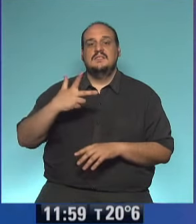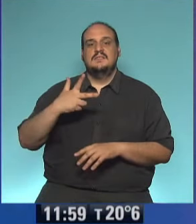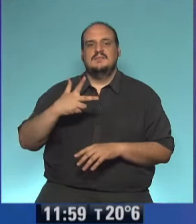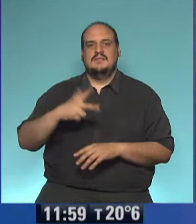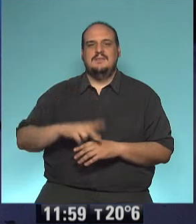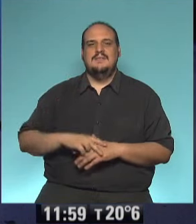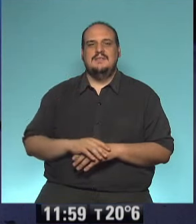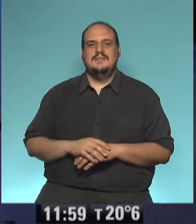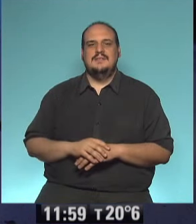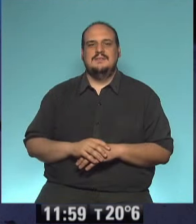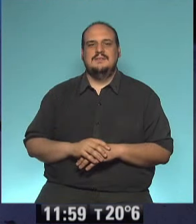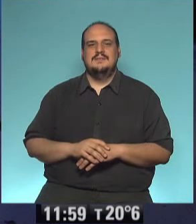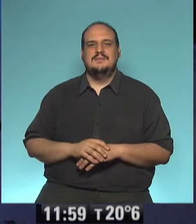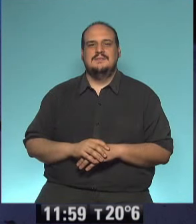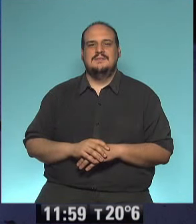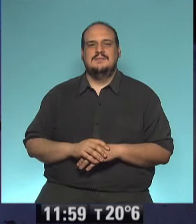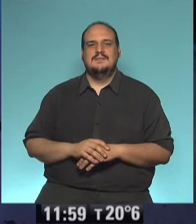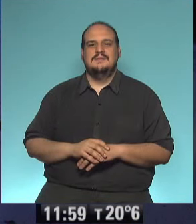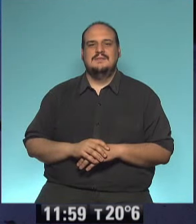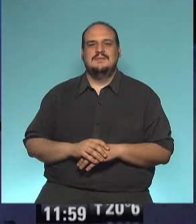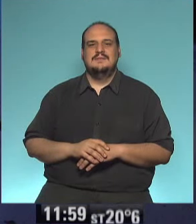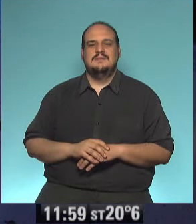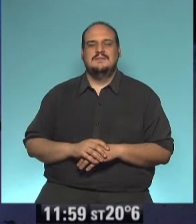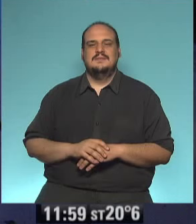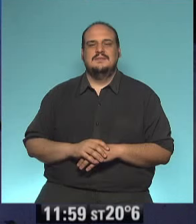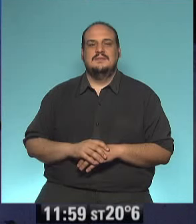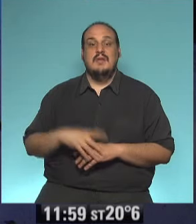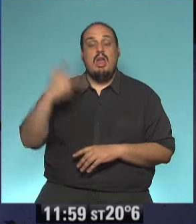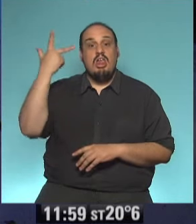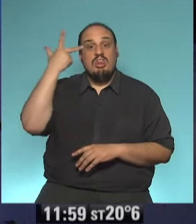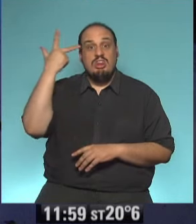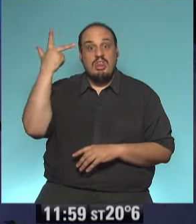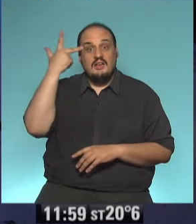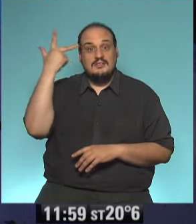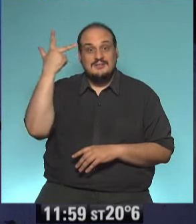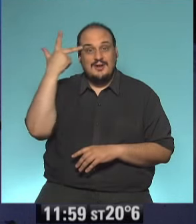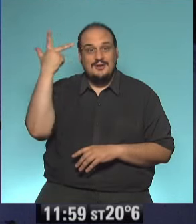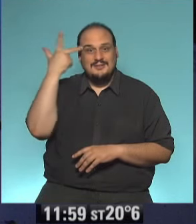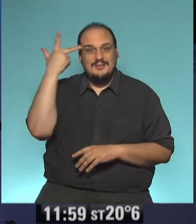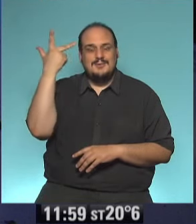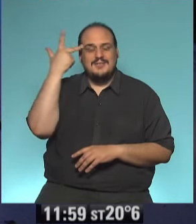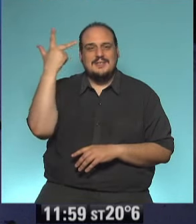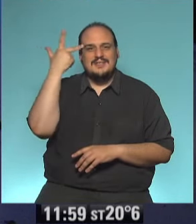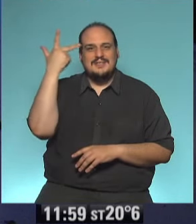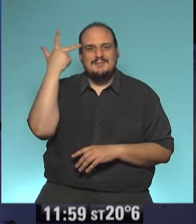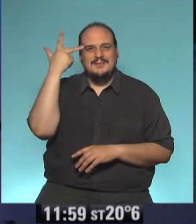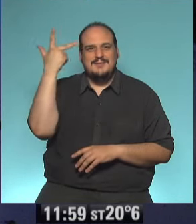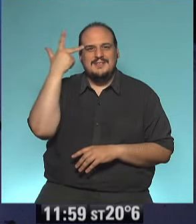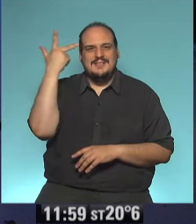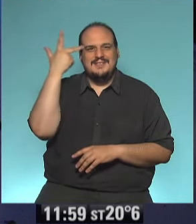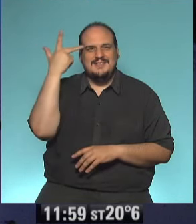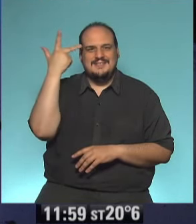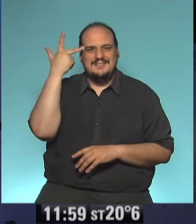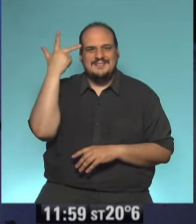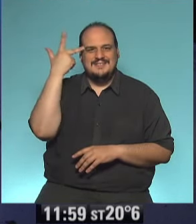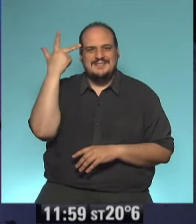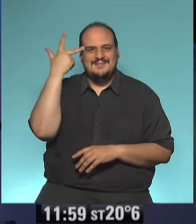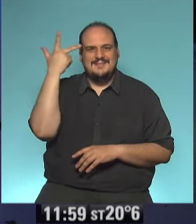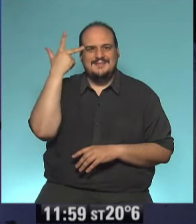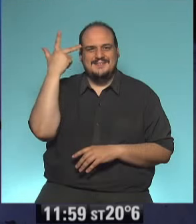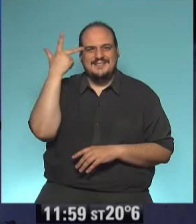¡Tres! ¡Uno! Una dosis de chámame. ¡Tres! ¡18! A ver qué pasa en el 18. Celebrando.